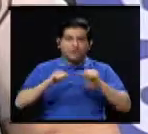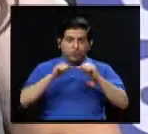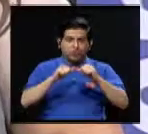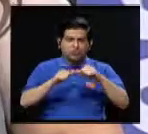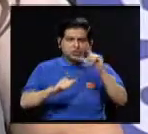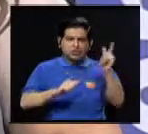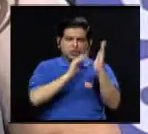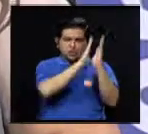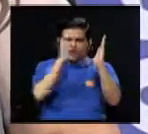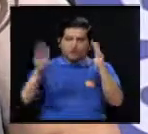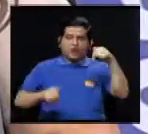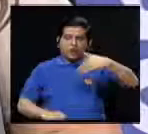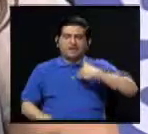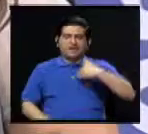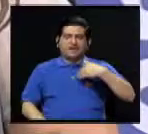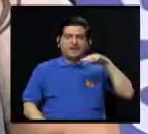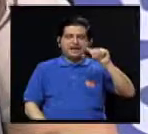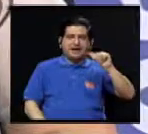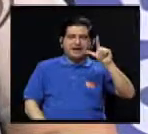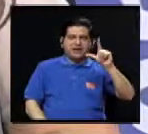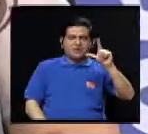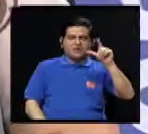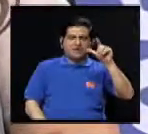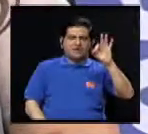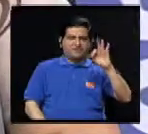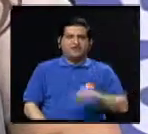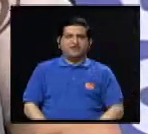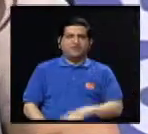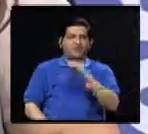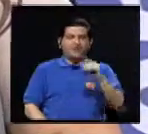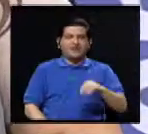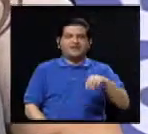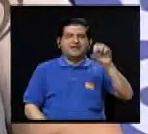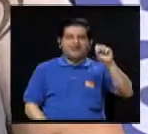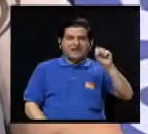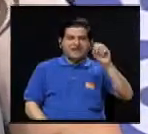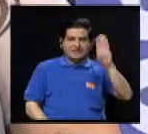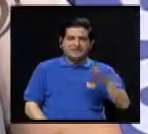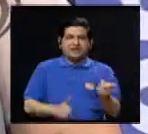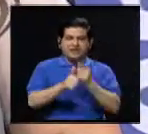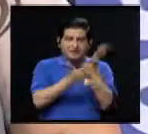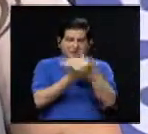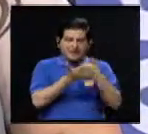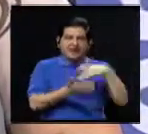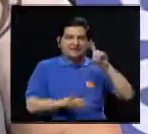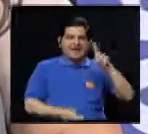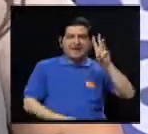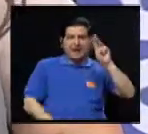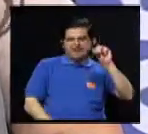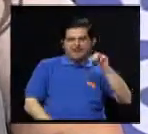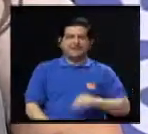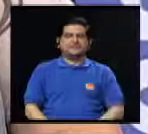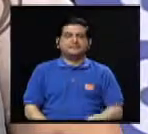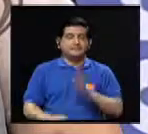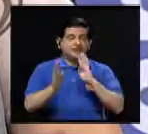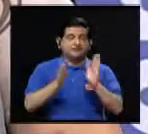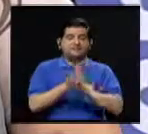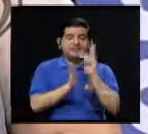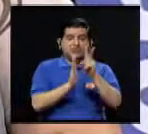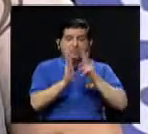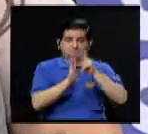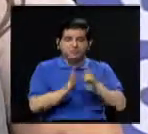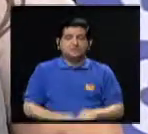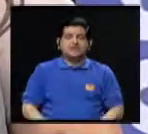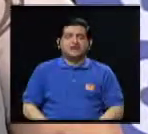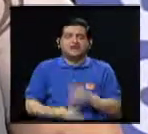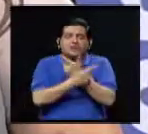Continuamos el Lunes de Cinemateca y hoy tenemos a Ana Lucía Farron, a Sanita Bonilla y la primera parte del programa tuvimos a Daniela Martínez hablando del documental Salir a